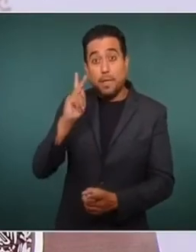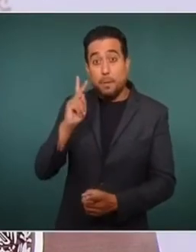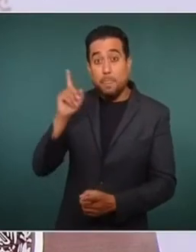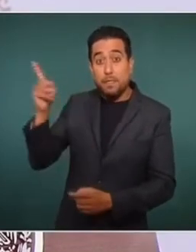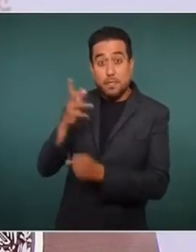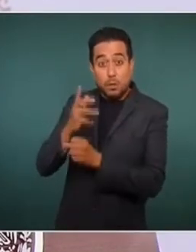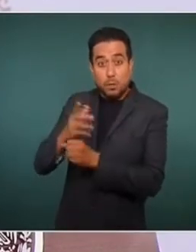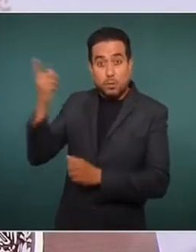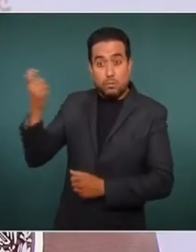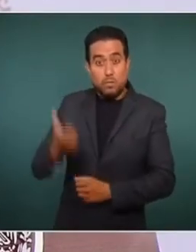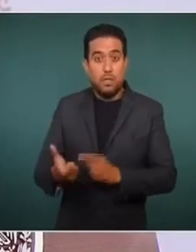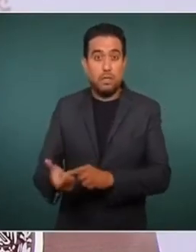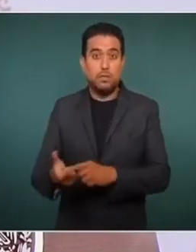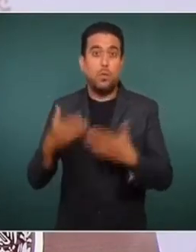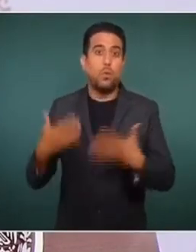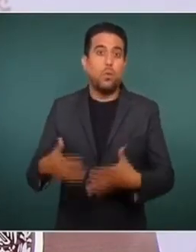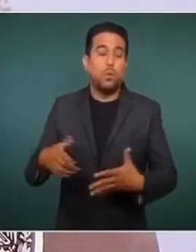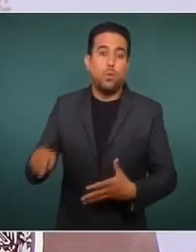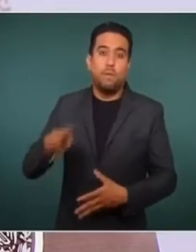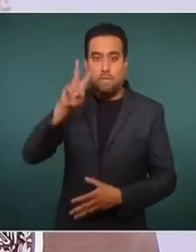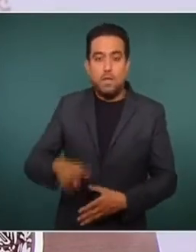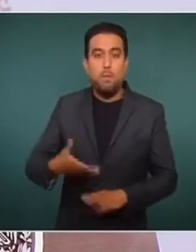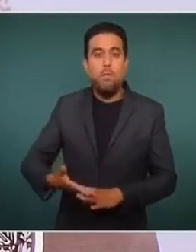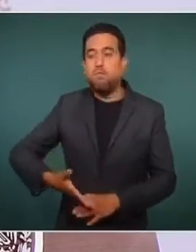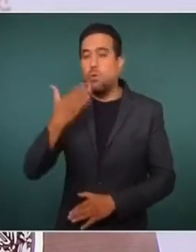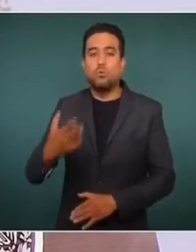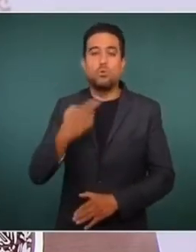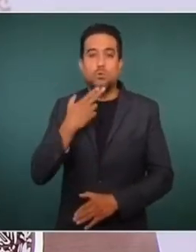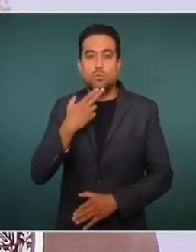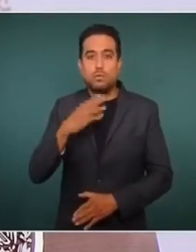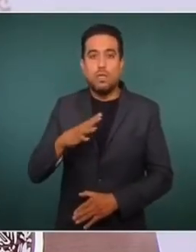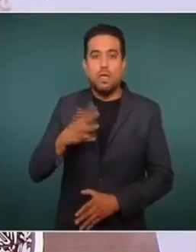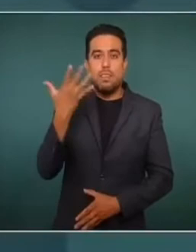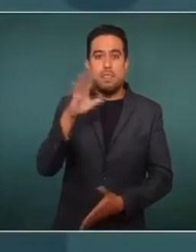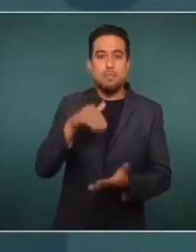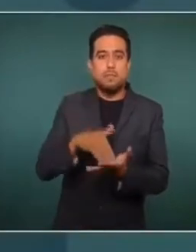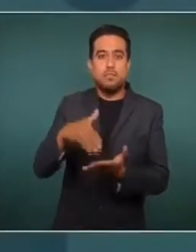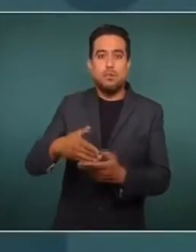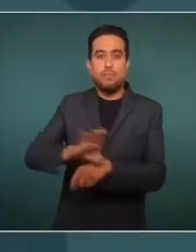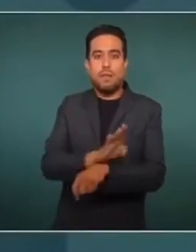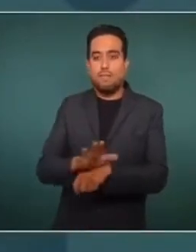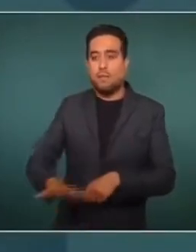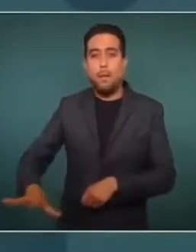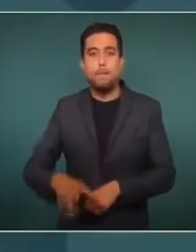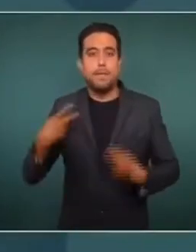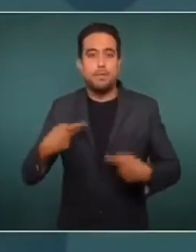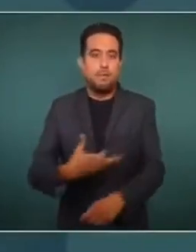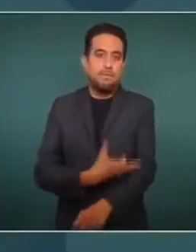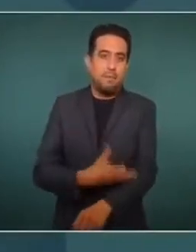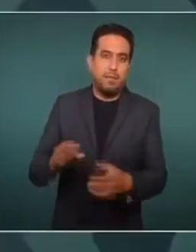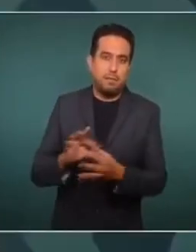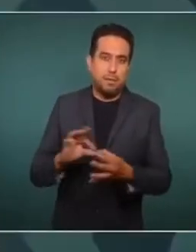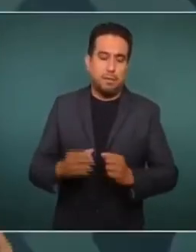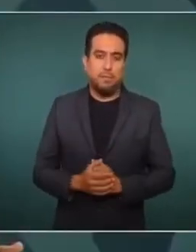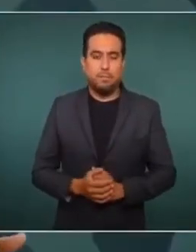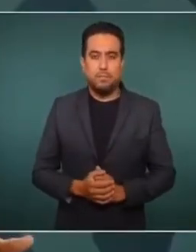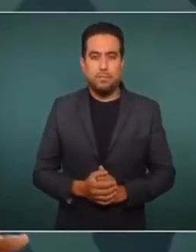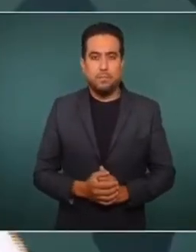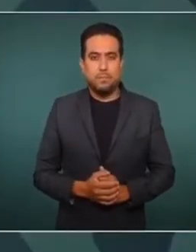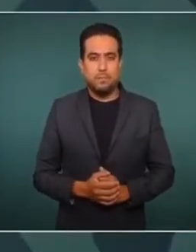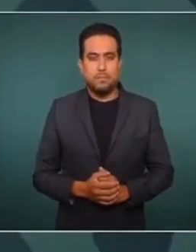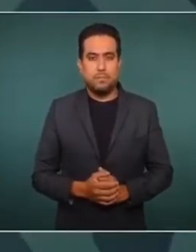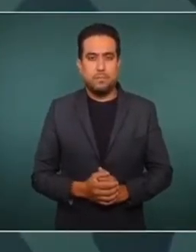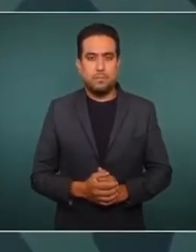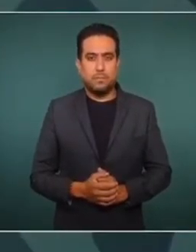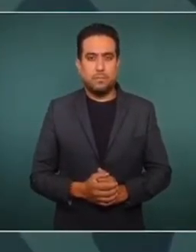Llegan a 10 millones de familias, 10 abajo. Bueno, ¿por qué esta explicación? Porque si